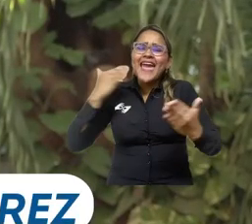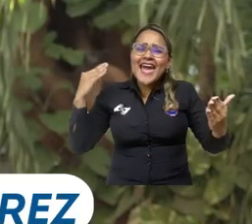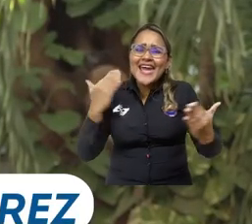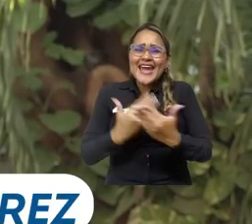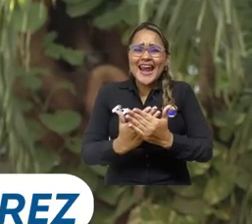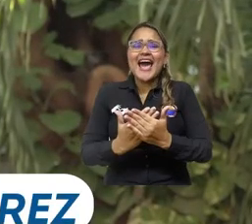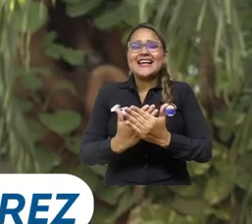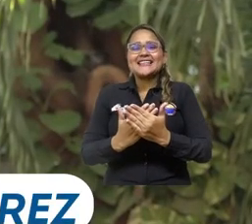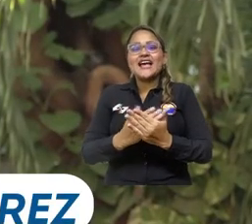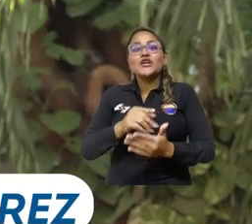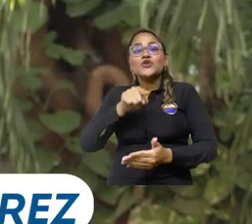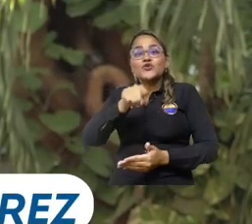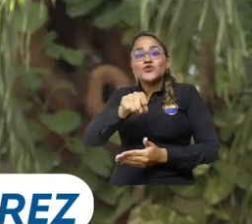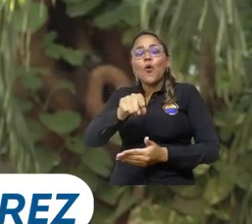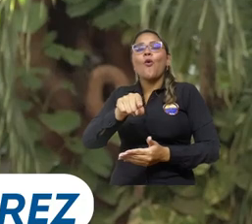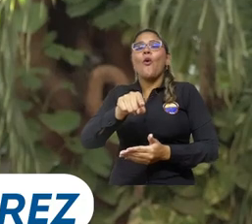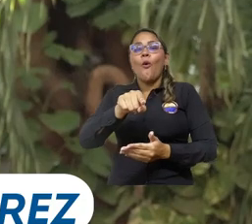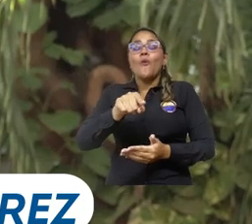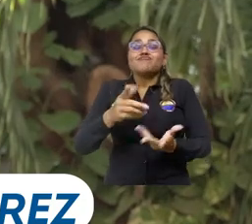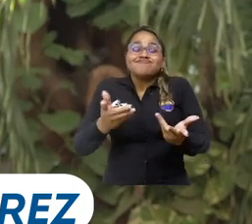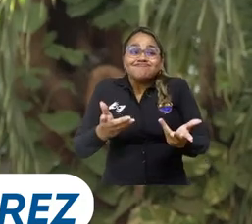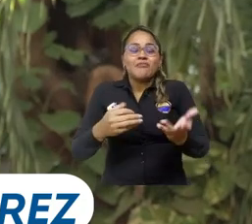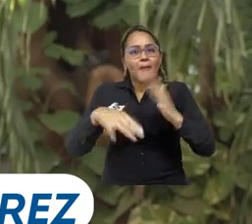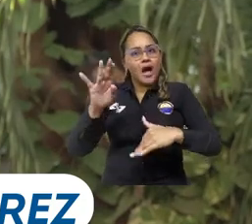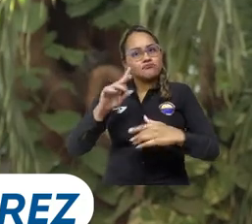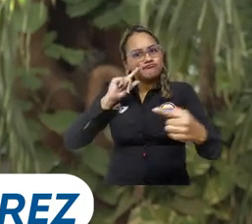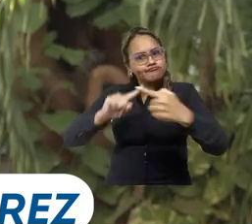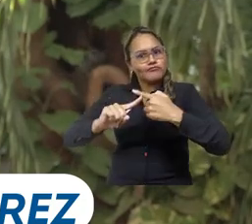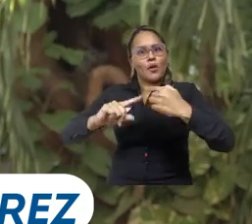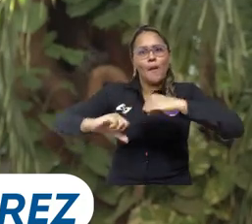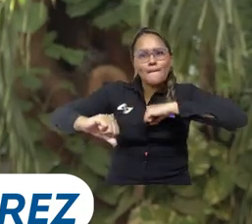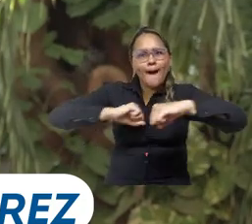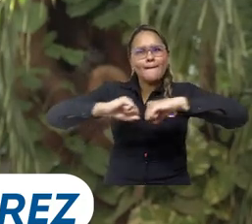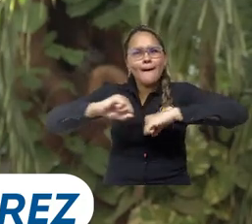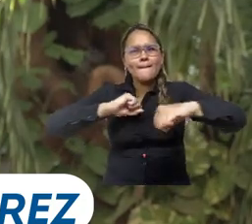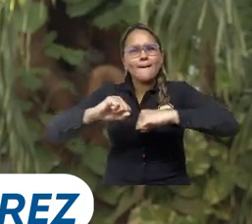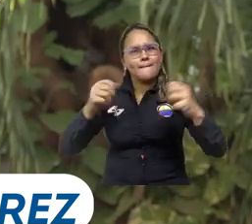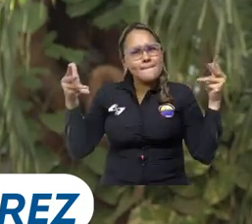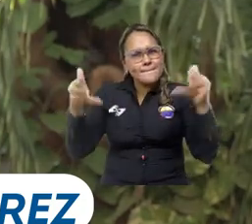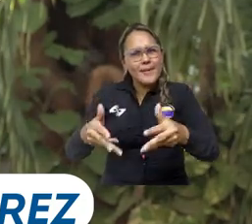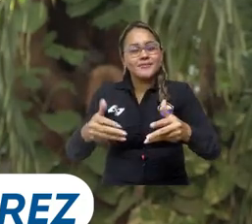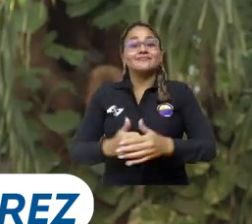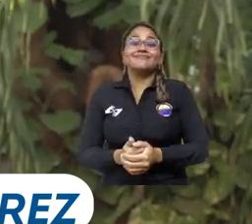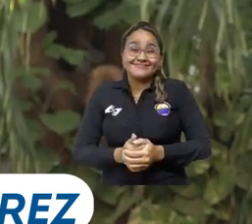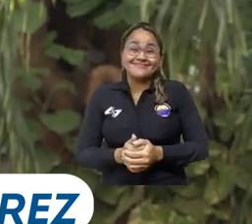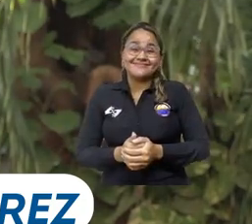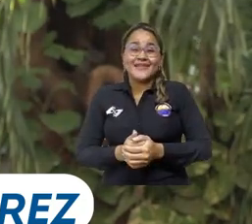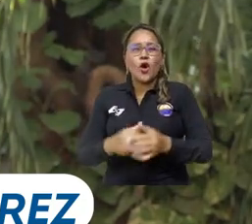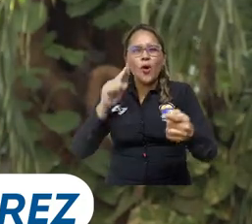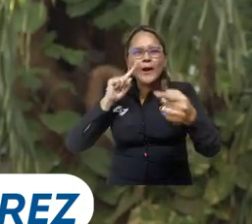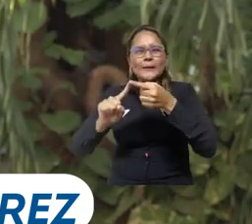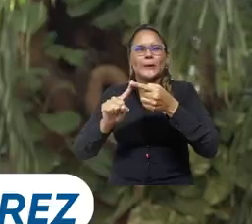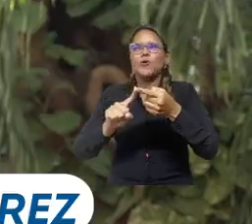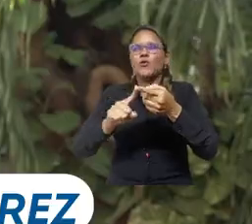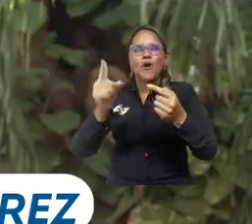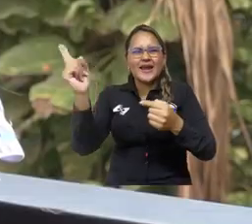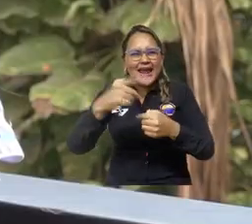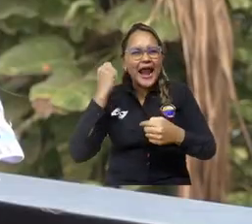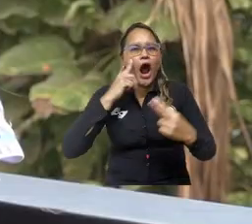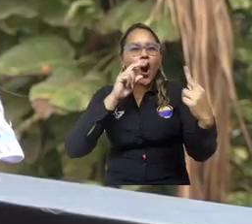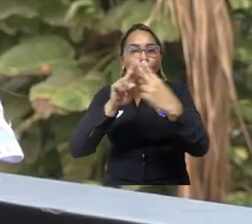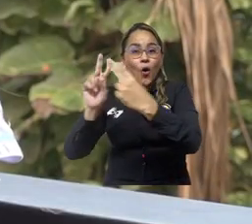enfocan en visibilizar a las personas que se merecen ser vistos, ser